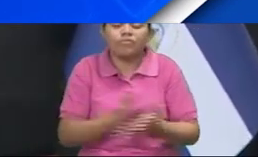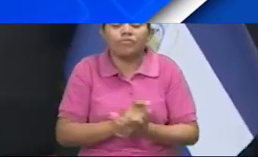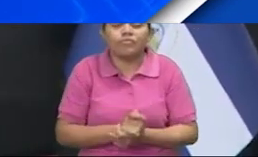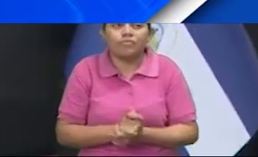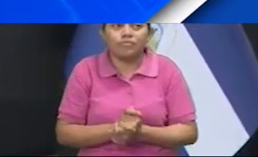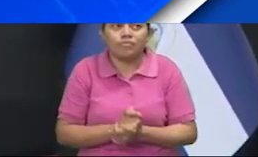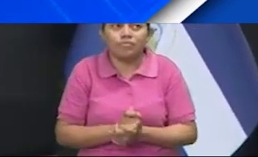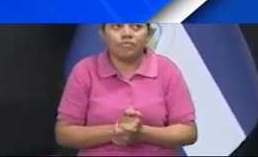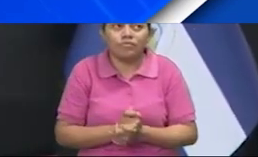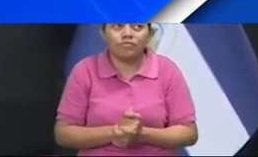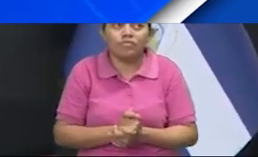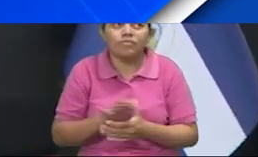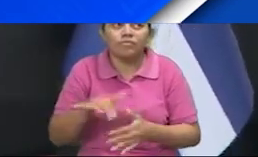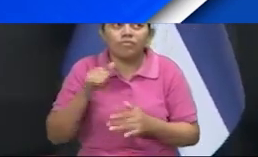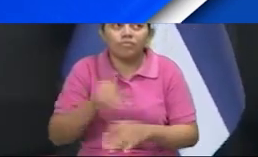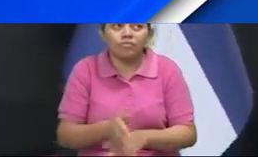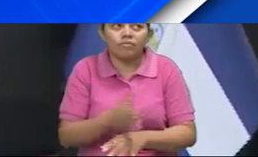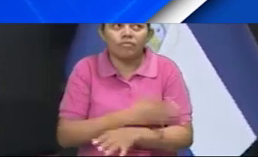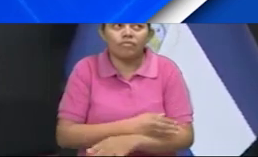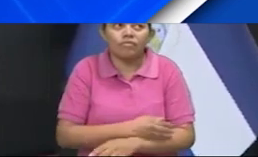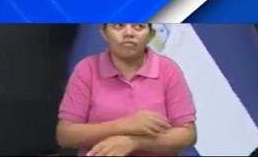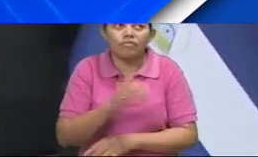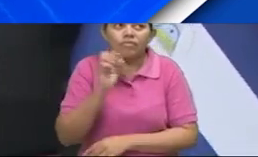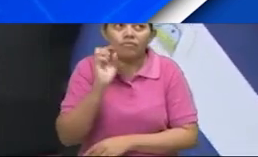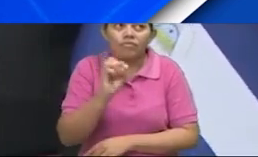resaltar que en las